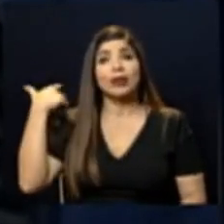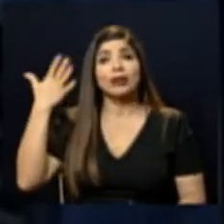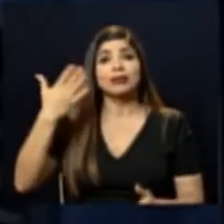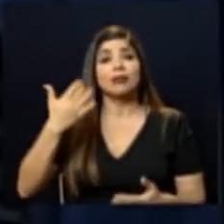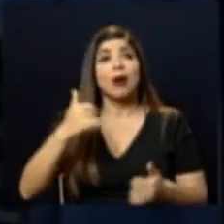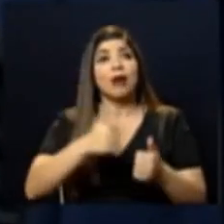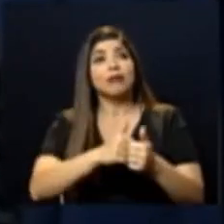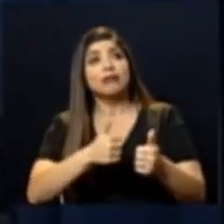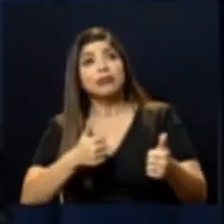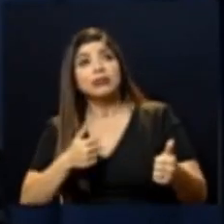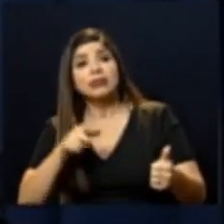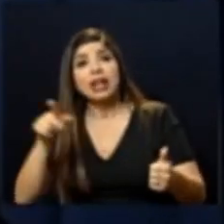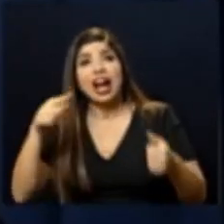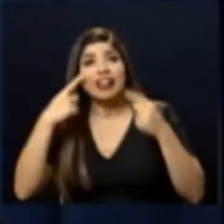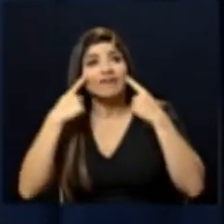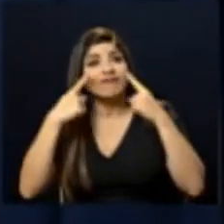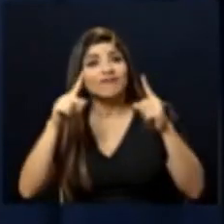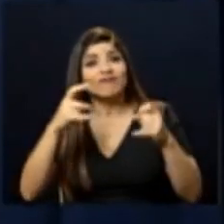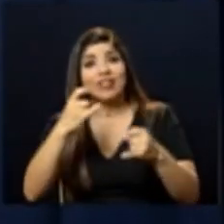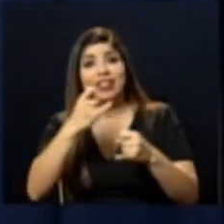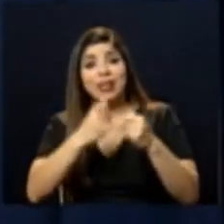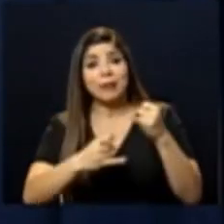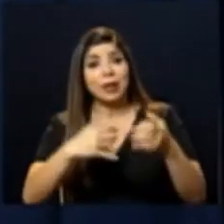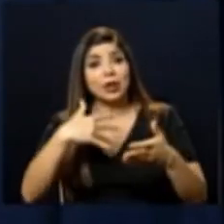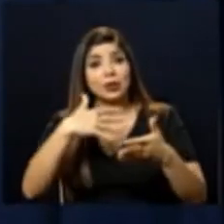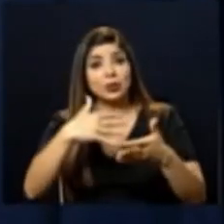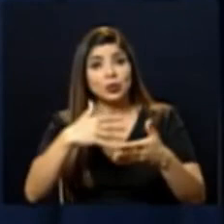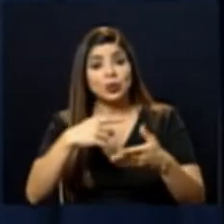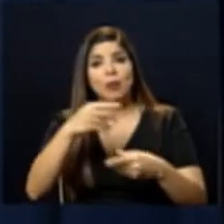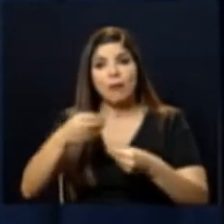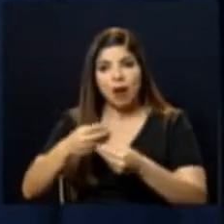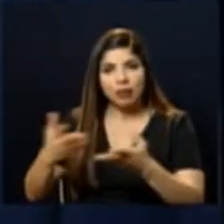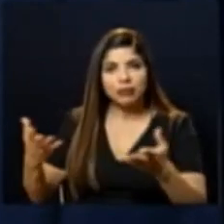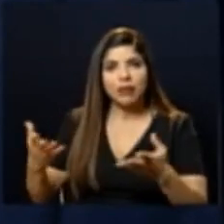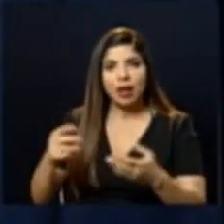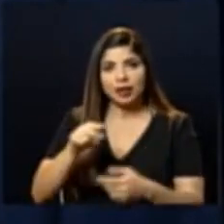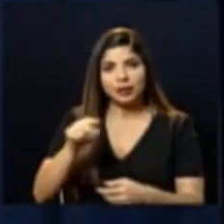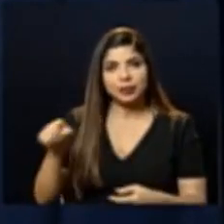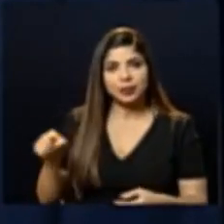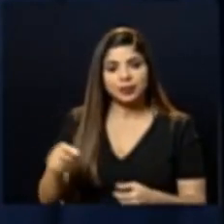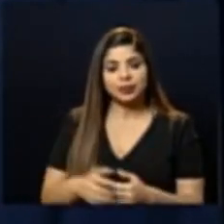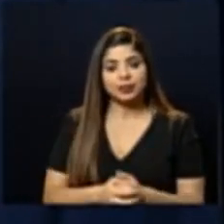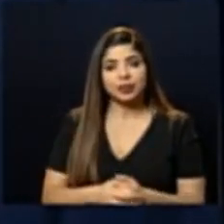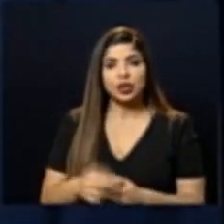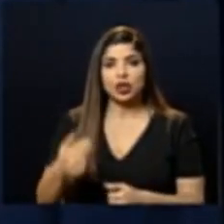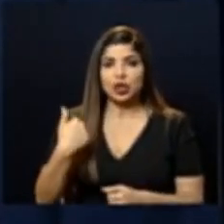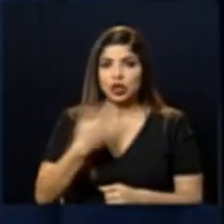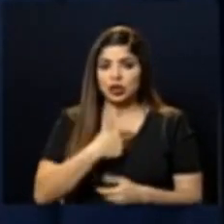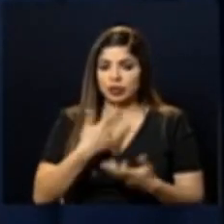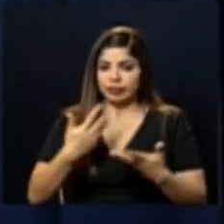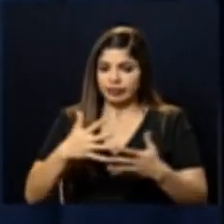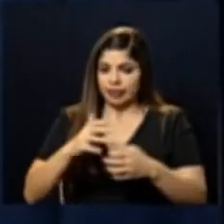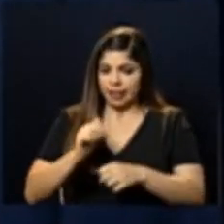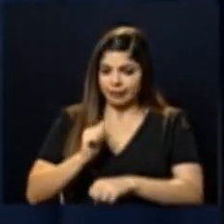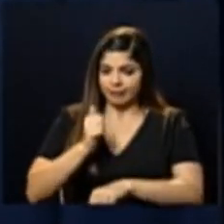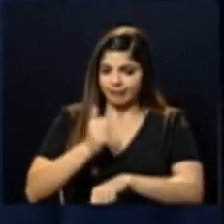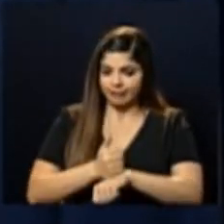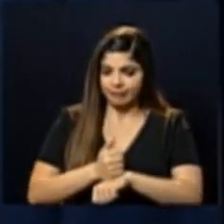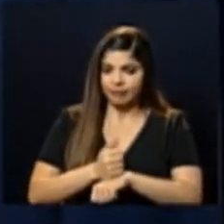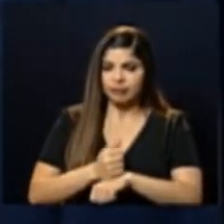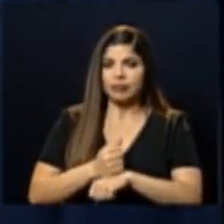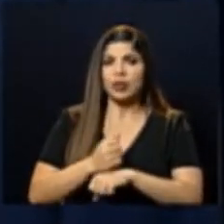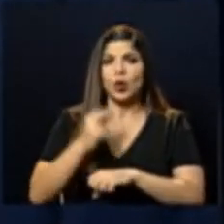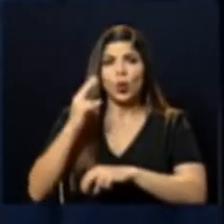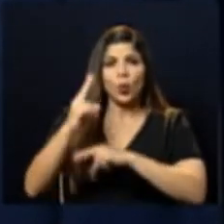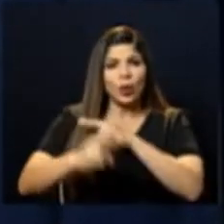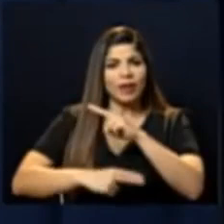excluidas y no lograron completar sus estudios. Nos hemos propuesto